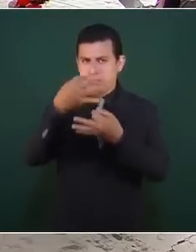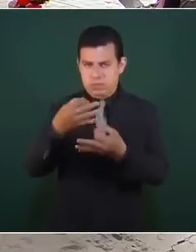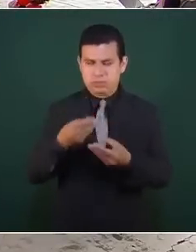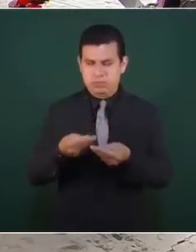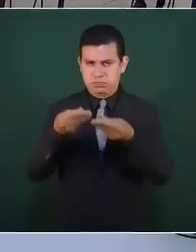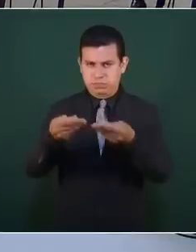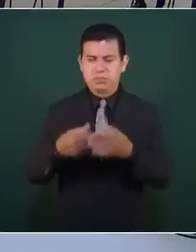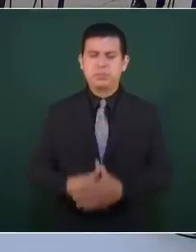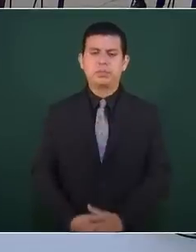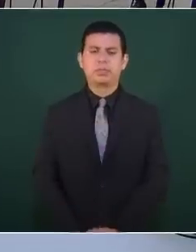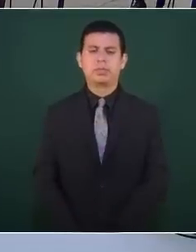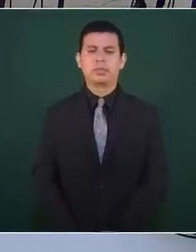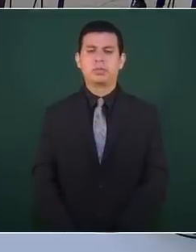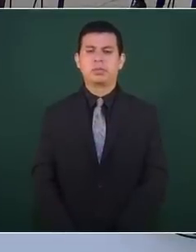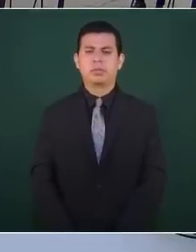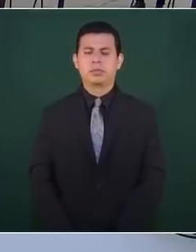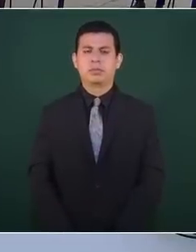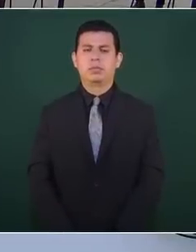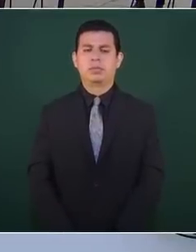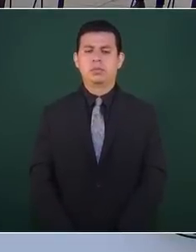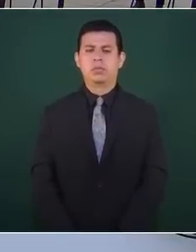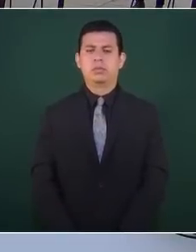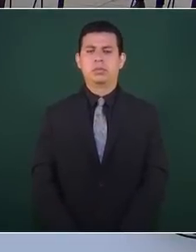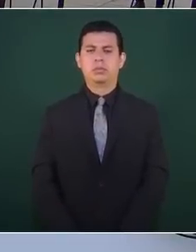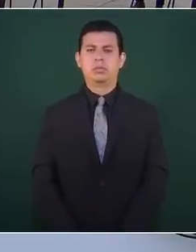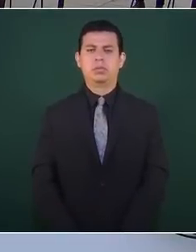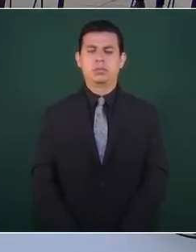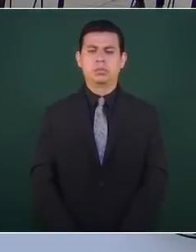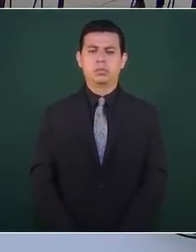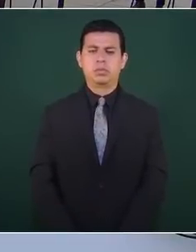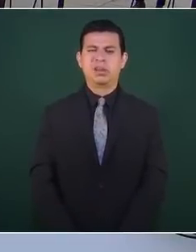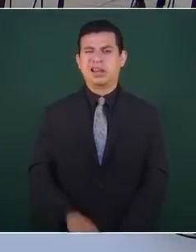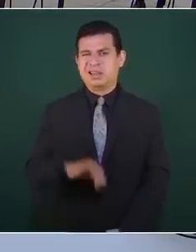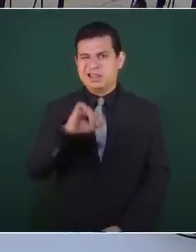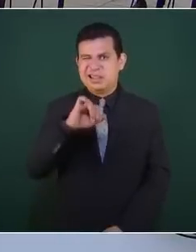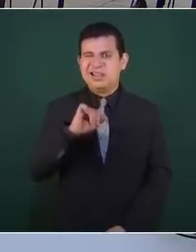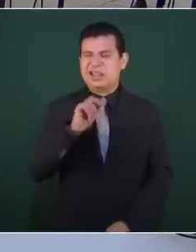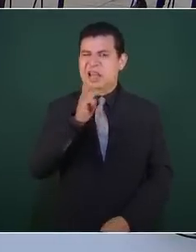Uh-huh. Y el almirante, si quiere responder.